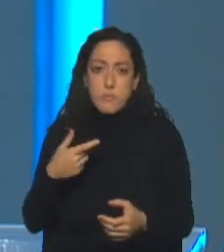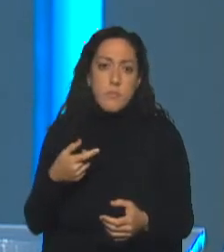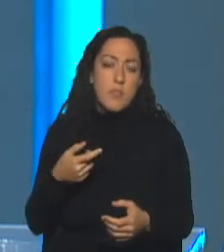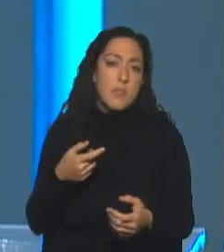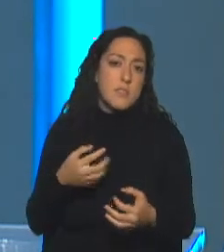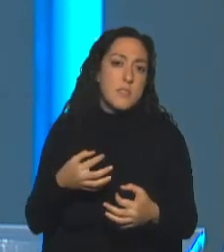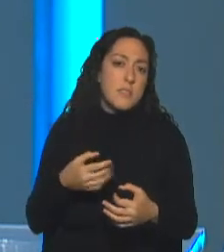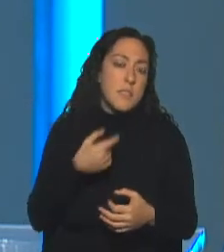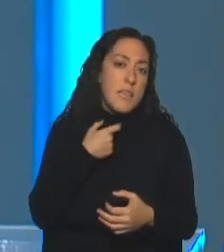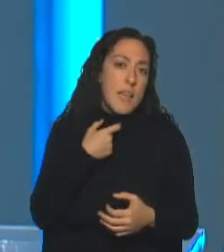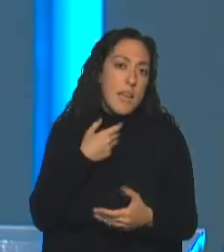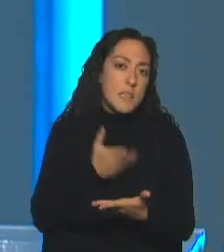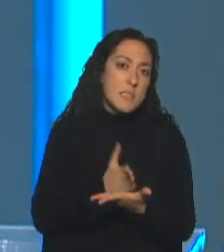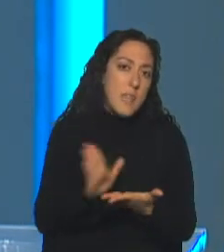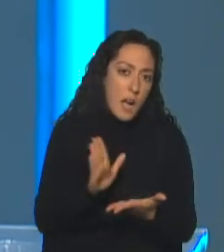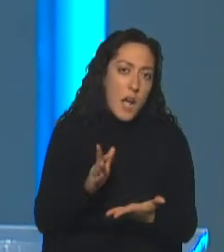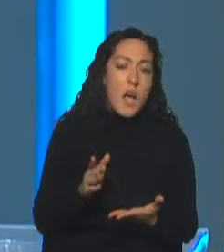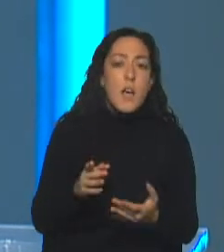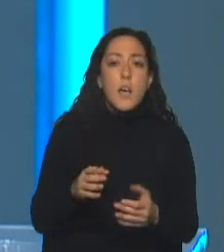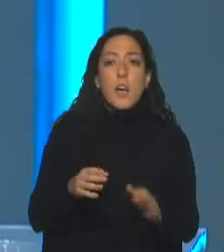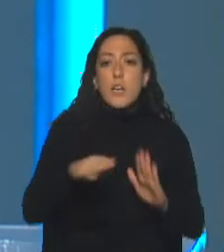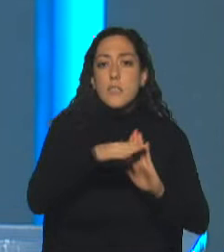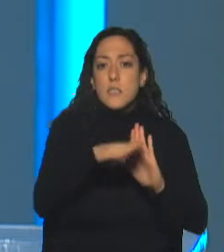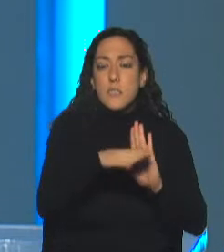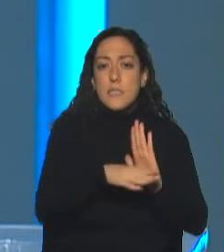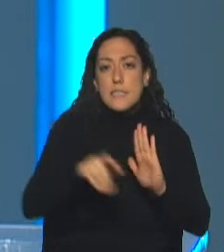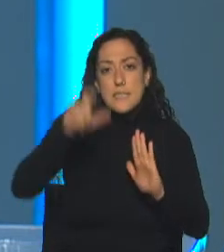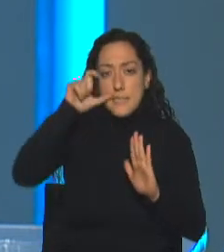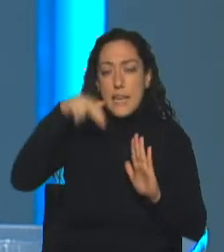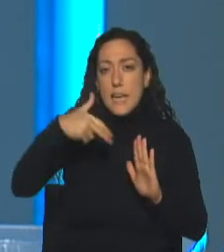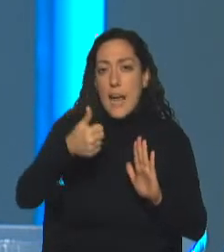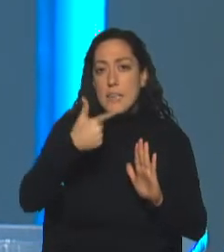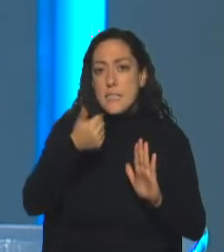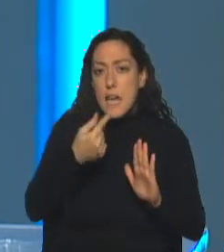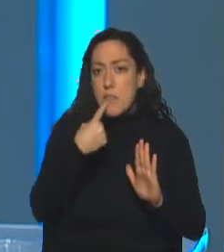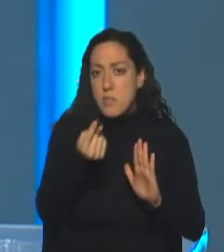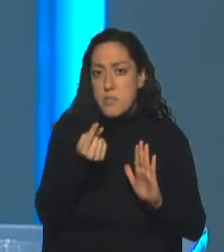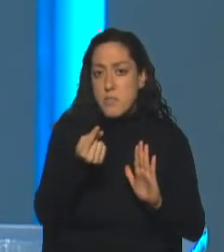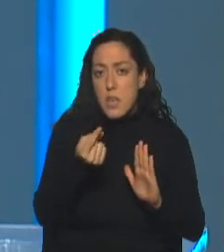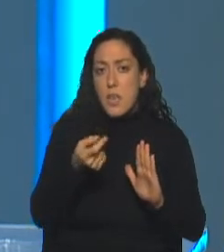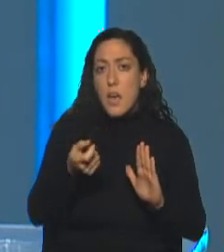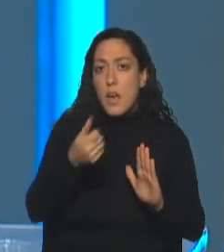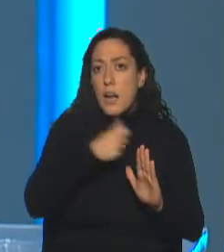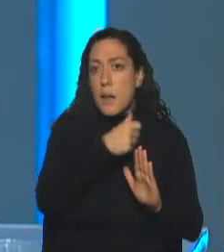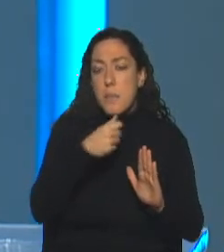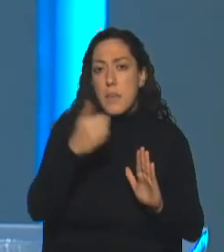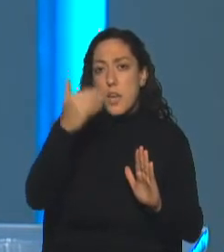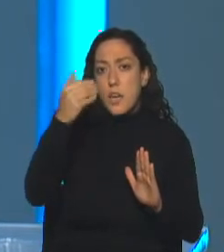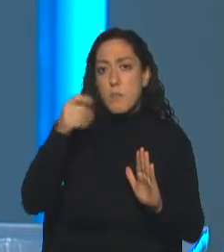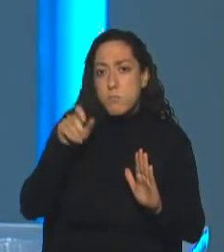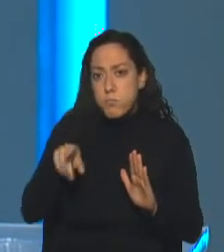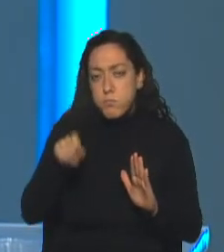porque aunque hay disposiciones muy estrictas del senasa de que debe suspenderse 15 días